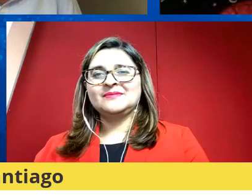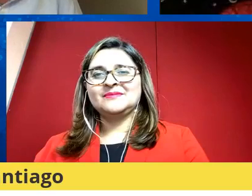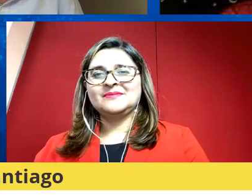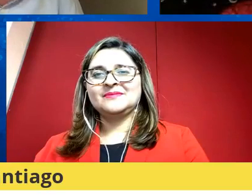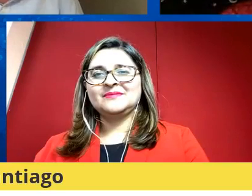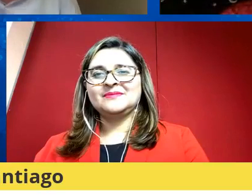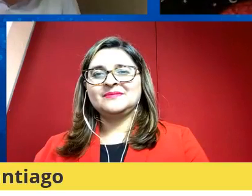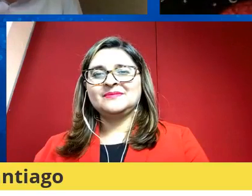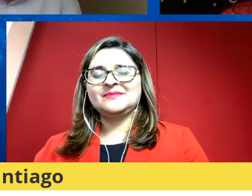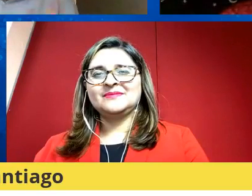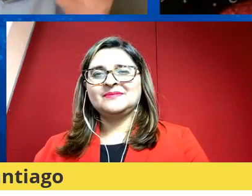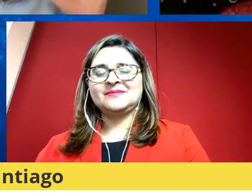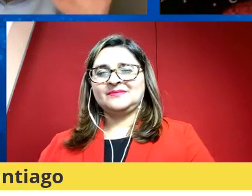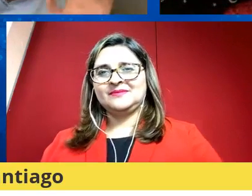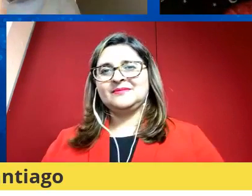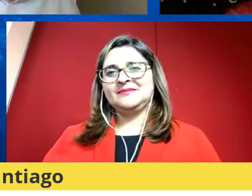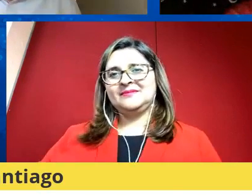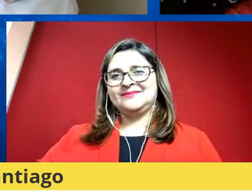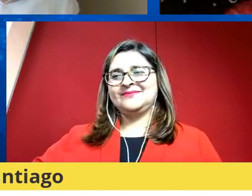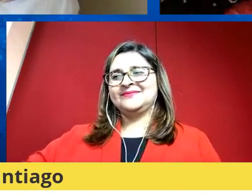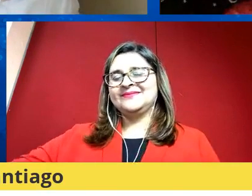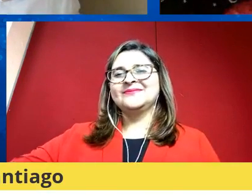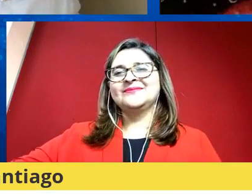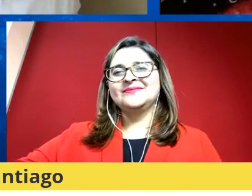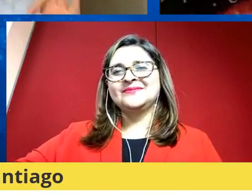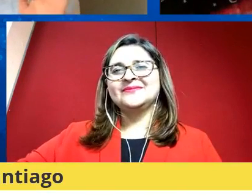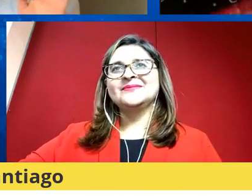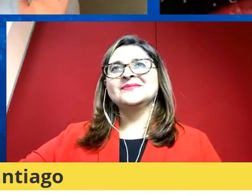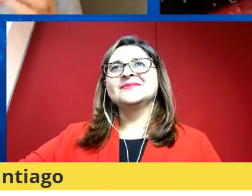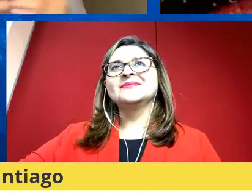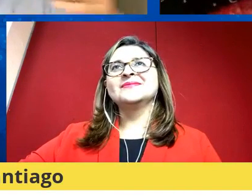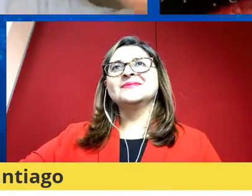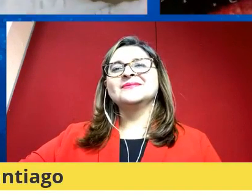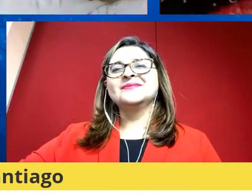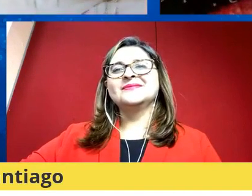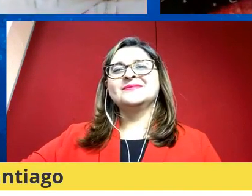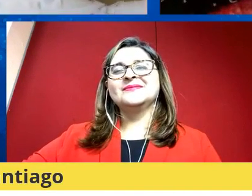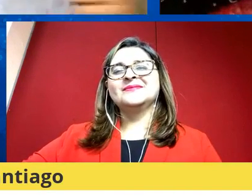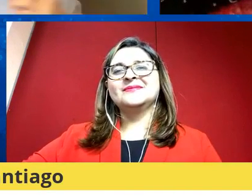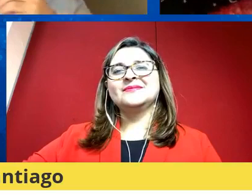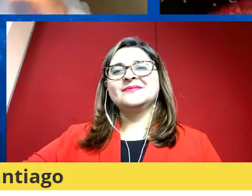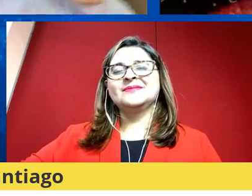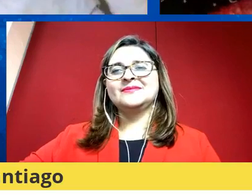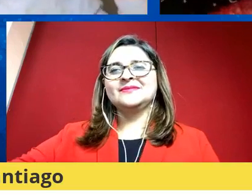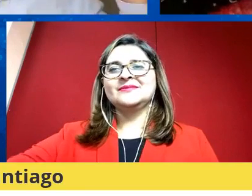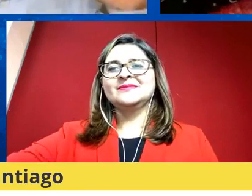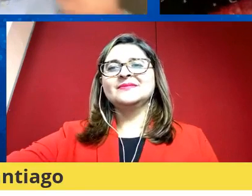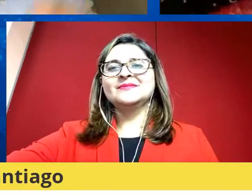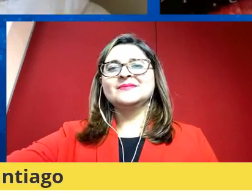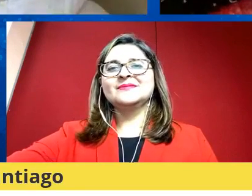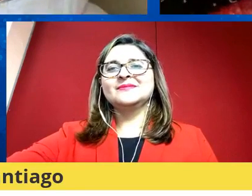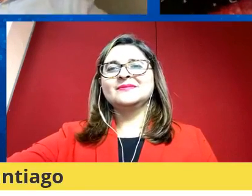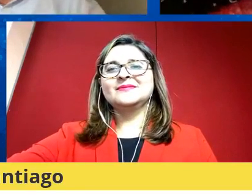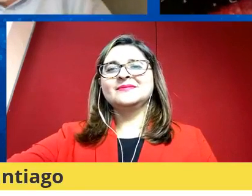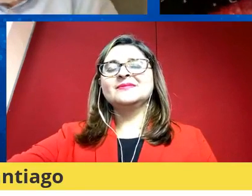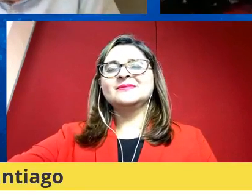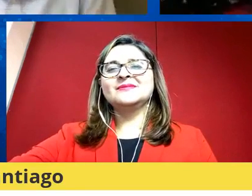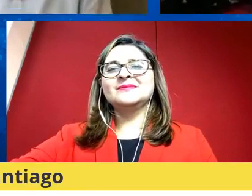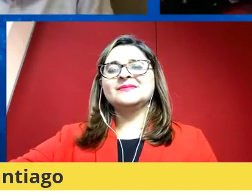porque el bosque vota por el hacha. Porque el hacha le dice, no, miren, la mayoría de mi cuerpo es